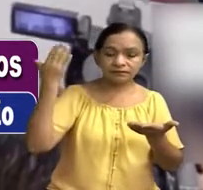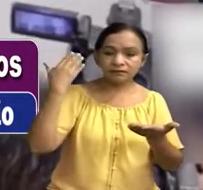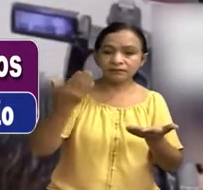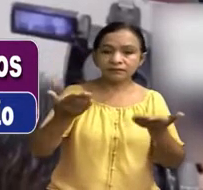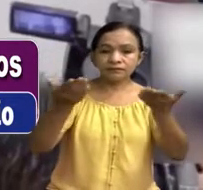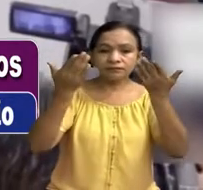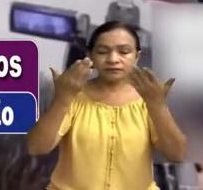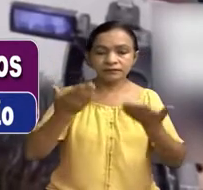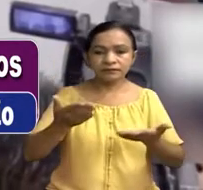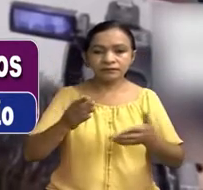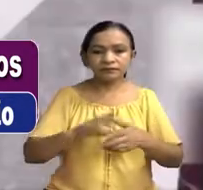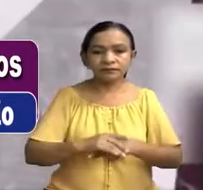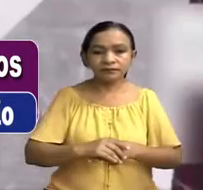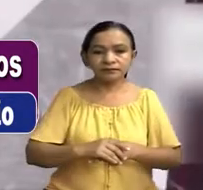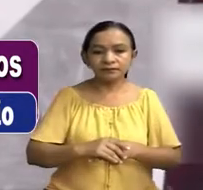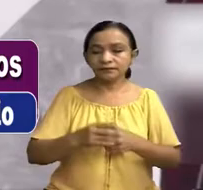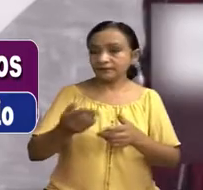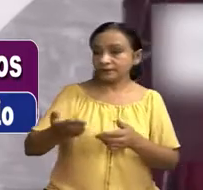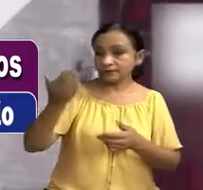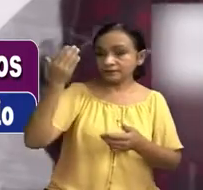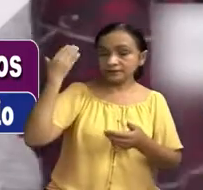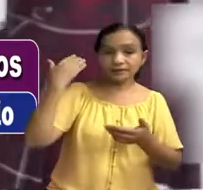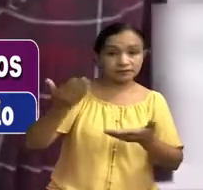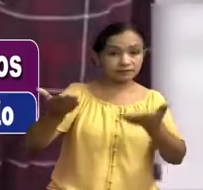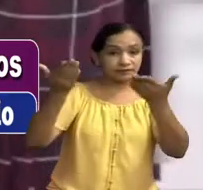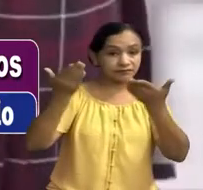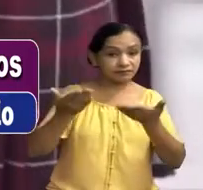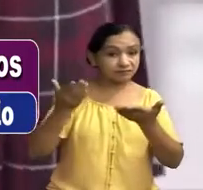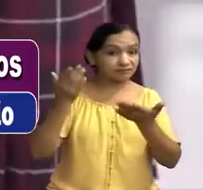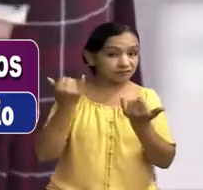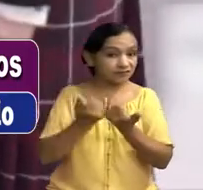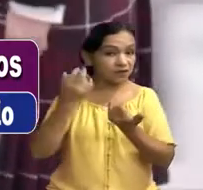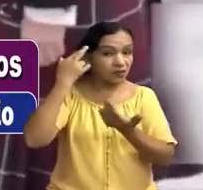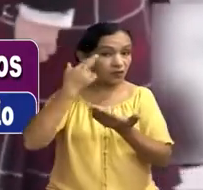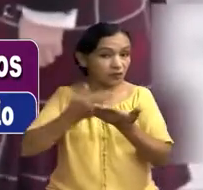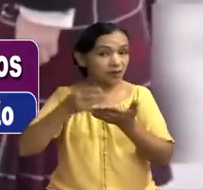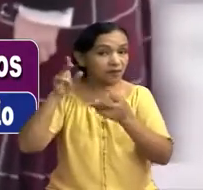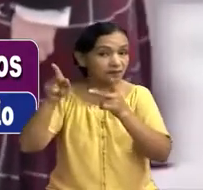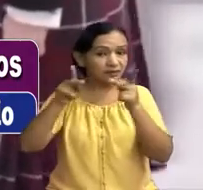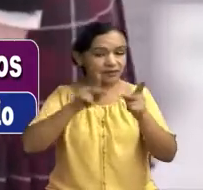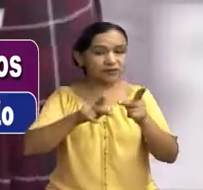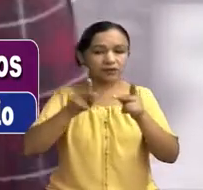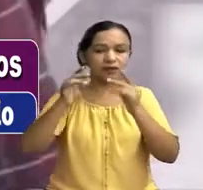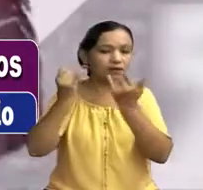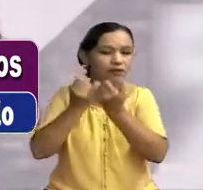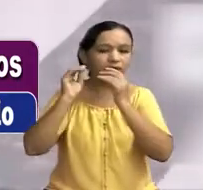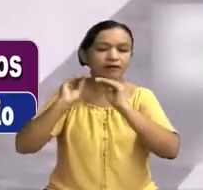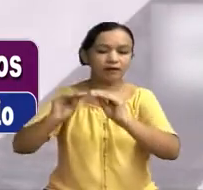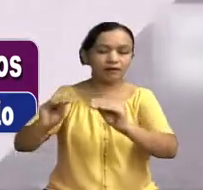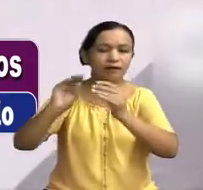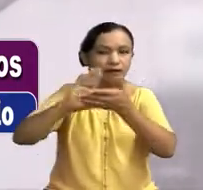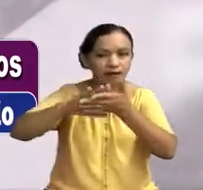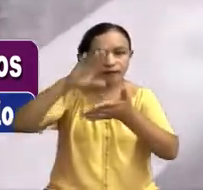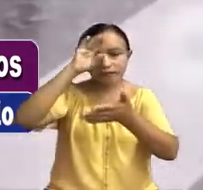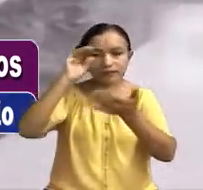inclusive de conducta históricamente heredados, que tienen que ver con una educación misma en todos los niveles,